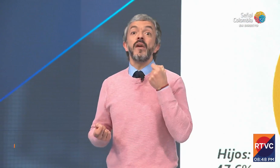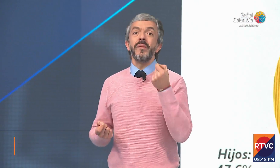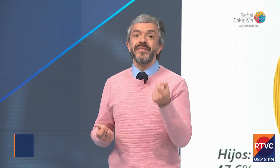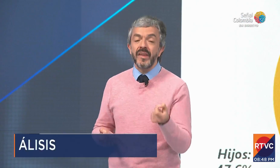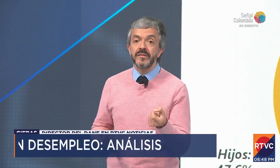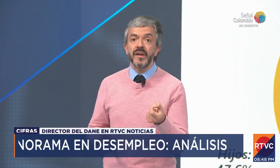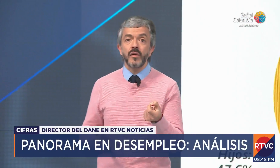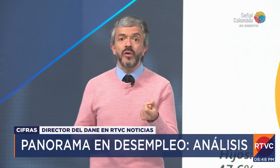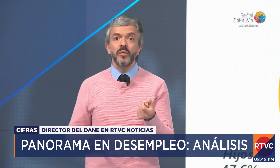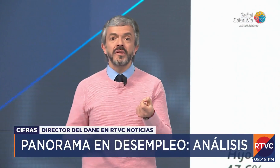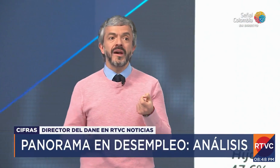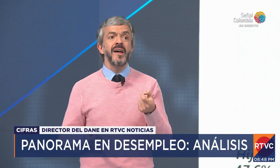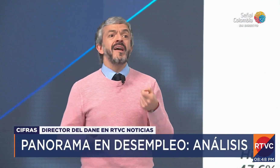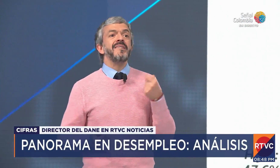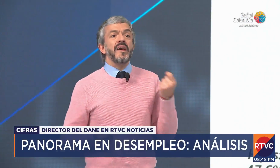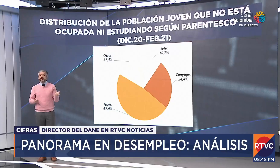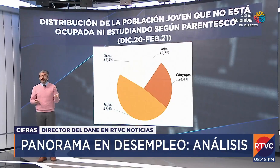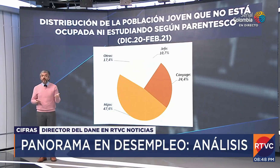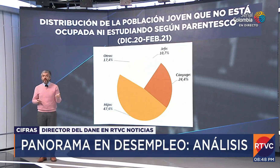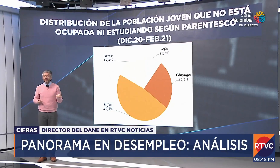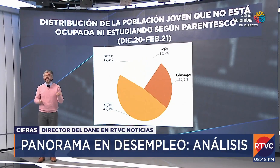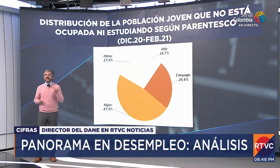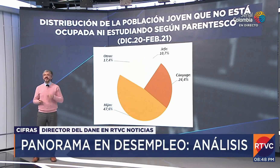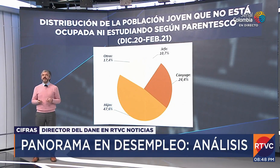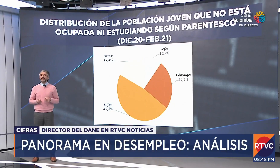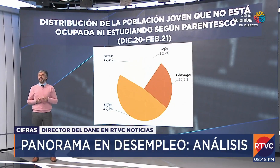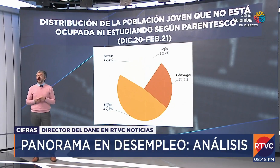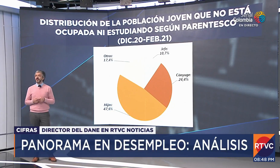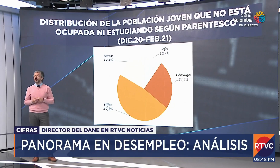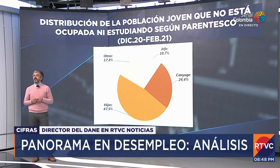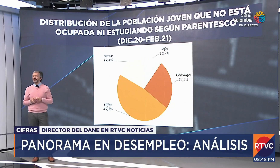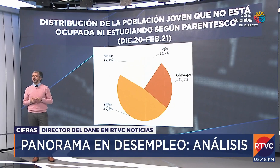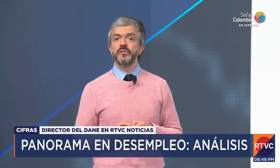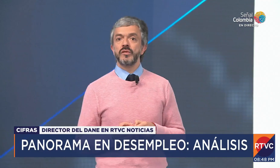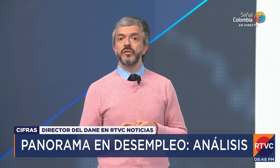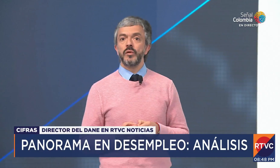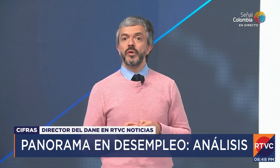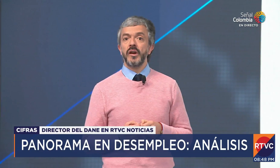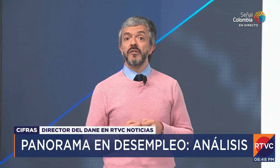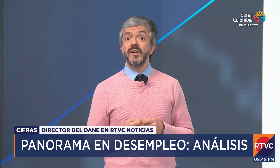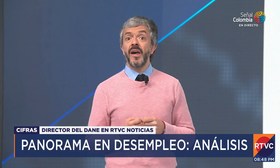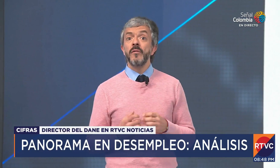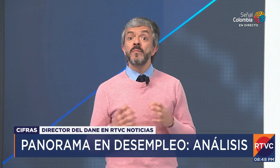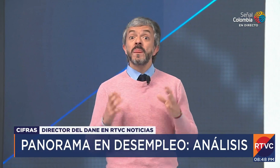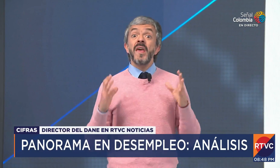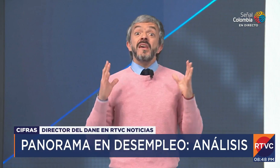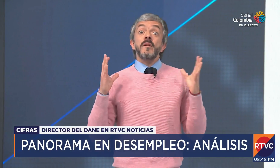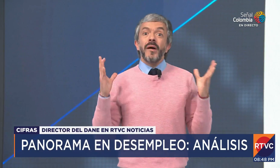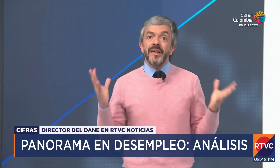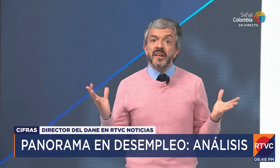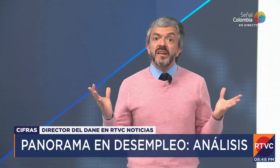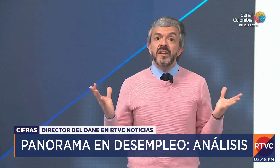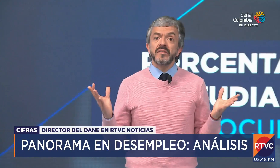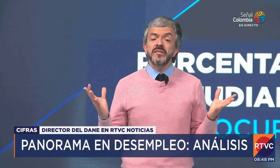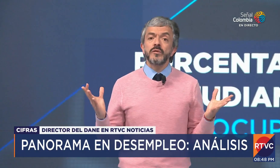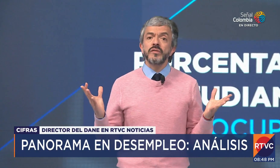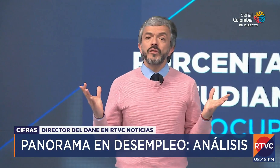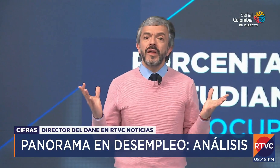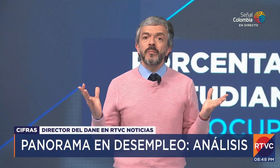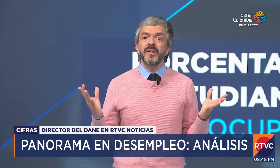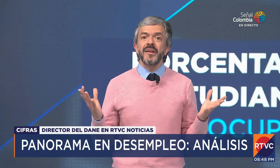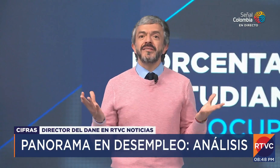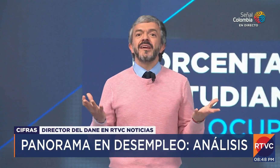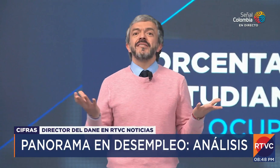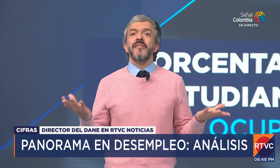relación de dependencia económica de estos jóvenes que están enfrentando esta situación de vulnerabilidad. Y para entender esta